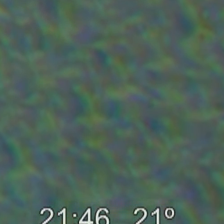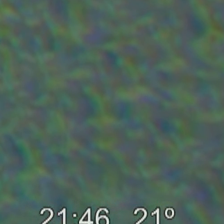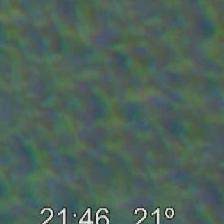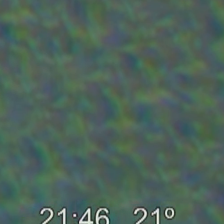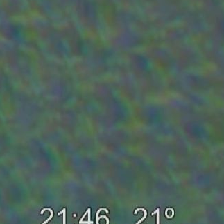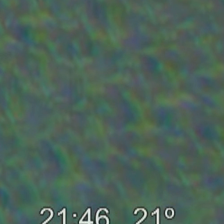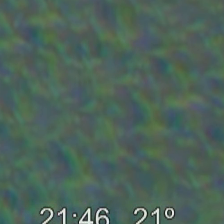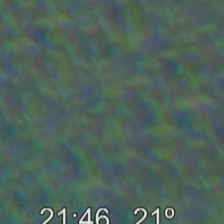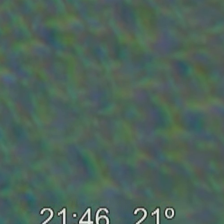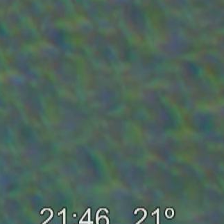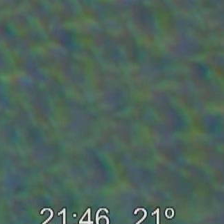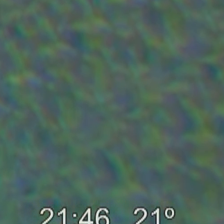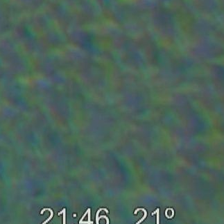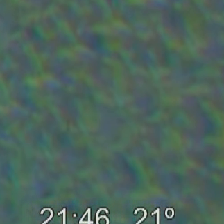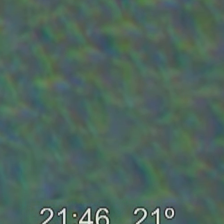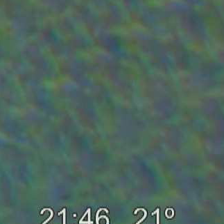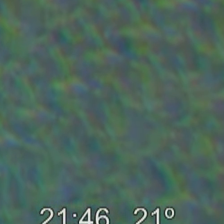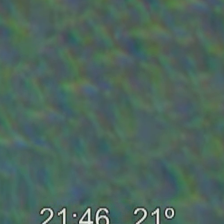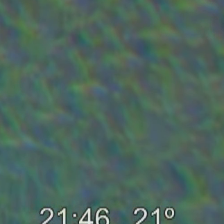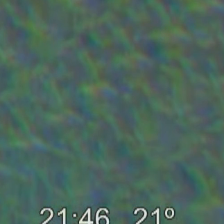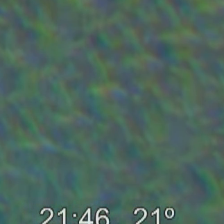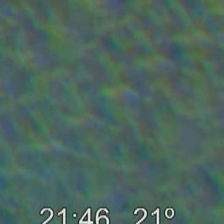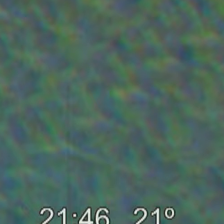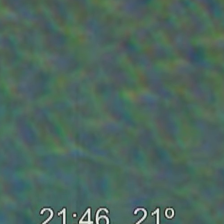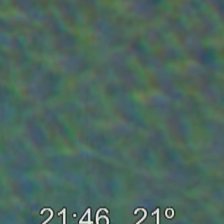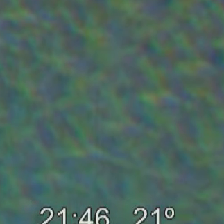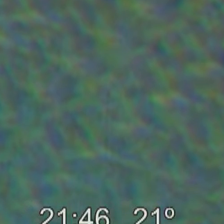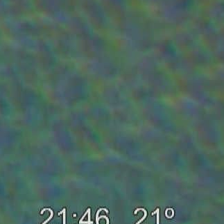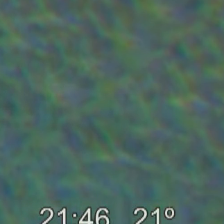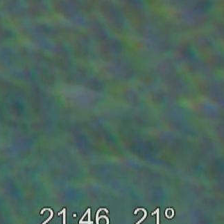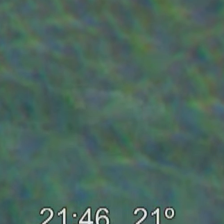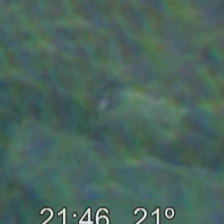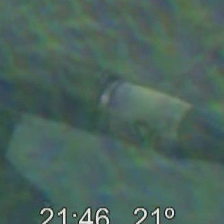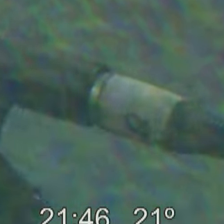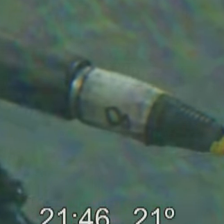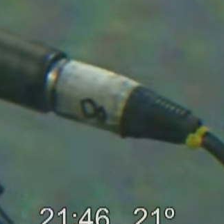Guardadas que ya decidiste que te hacen bien.